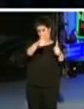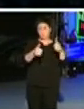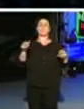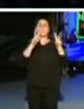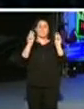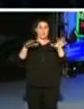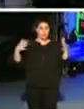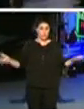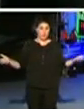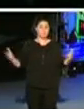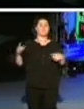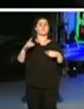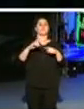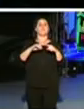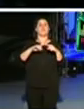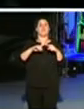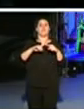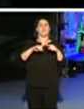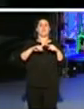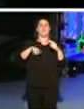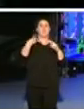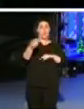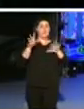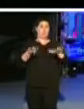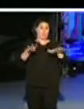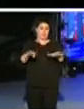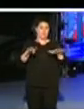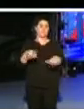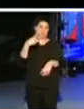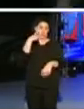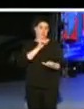título, Después de 9 meses. Espero que le guste, gracias.